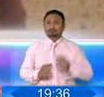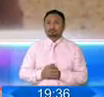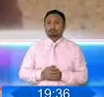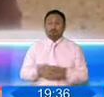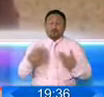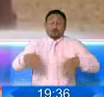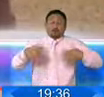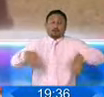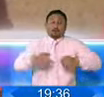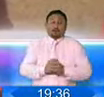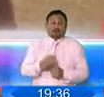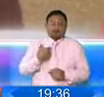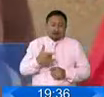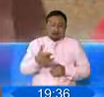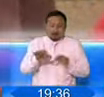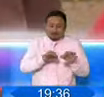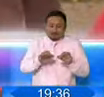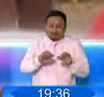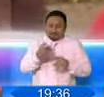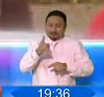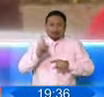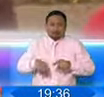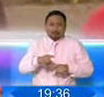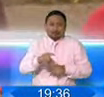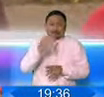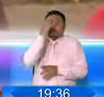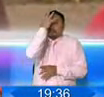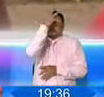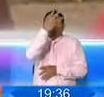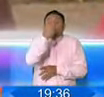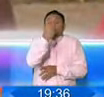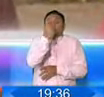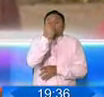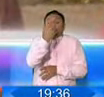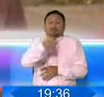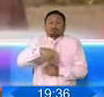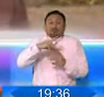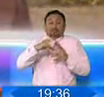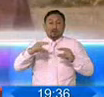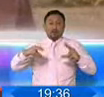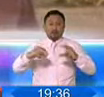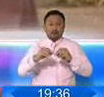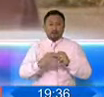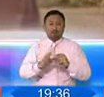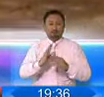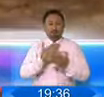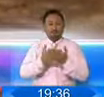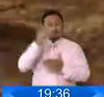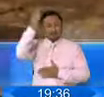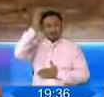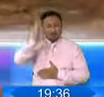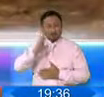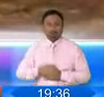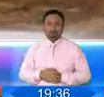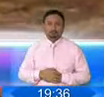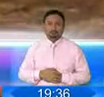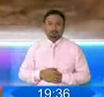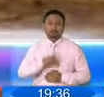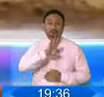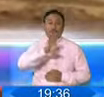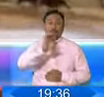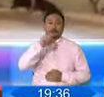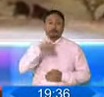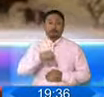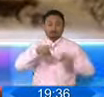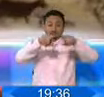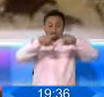puedo con palabras expresar lo tan hermoso y bello de la naturaleza, pero gracias a Dios. 40.000 hectáreas de bosque